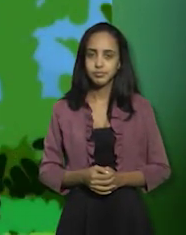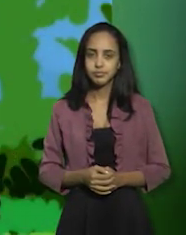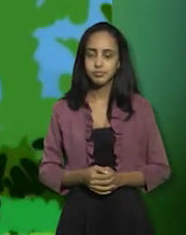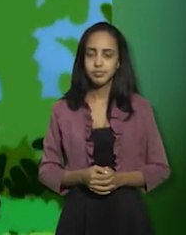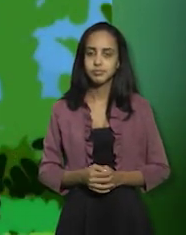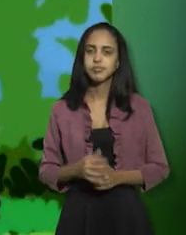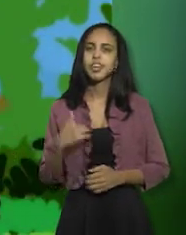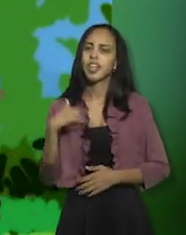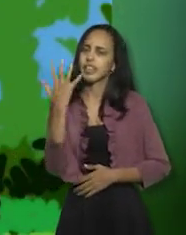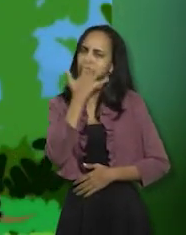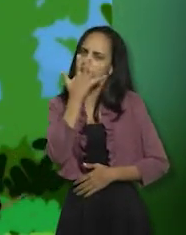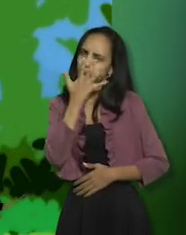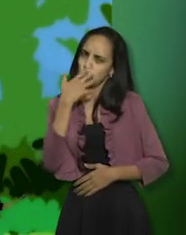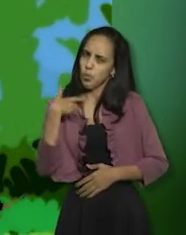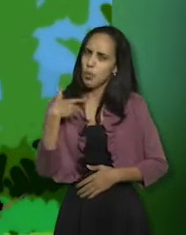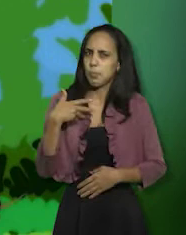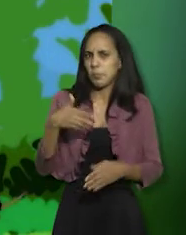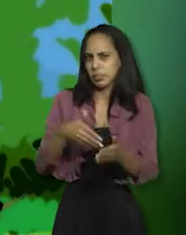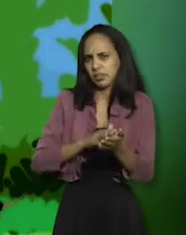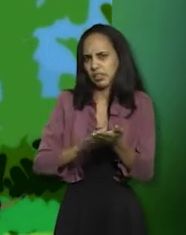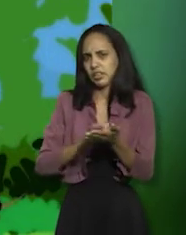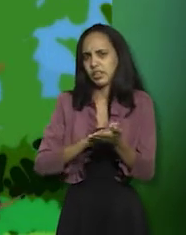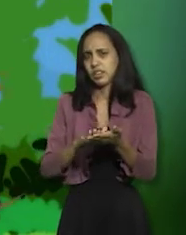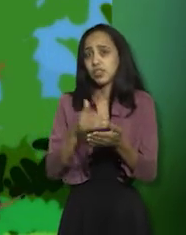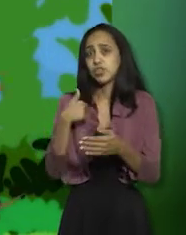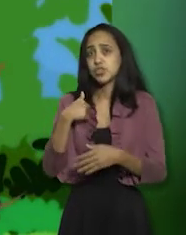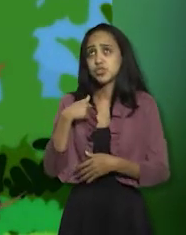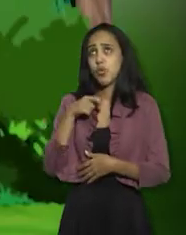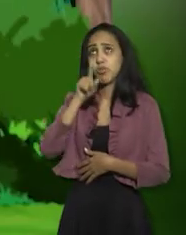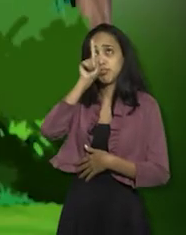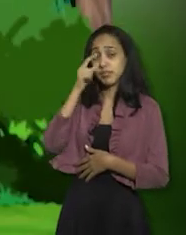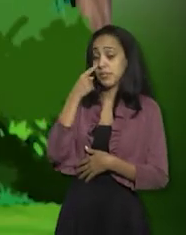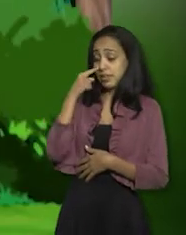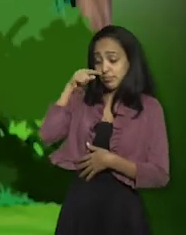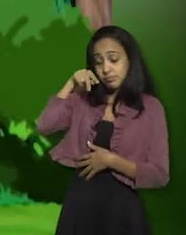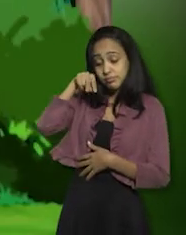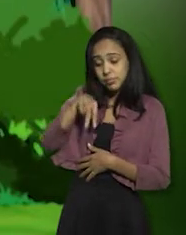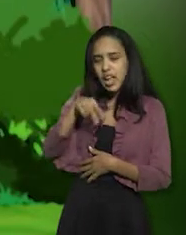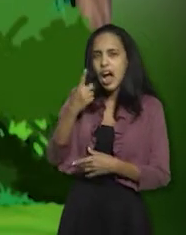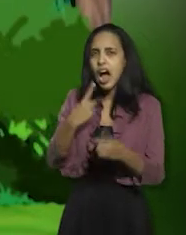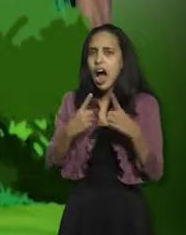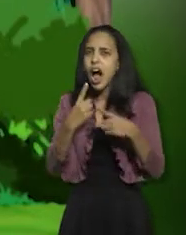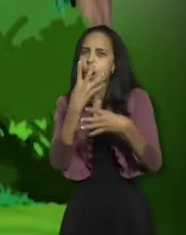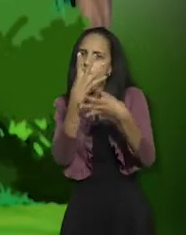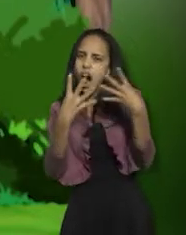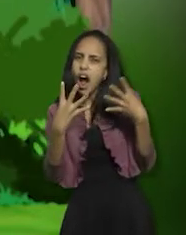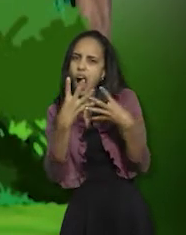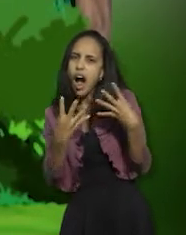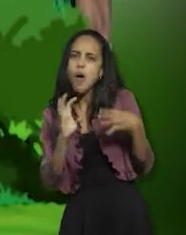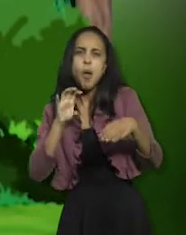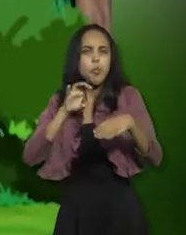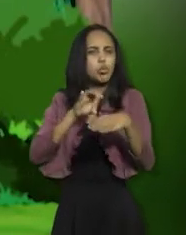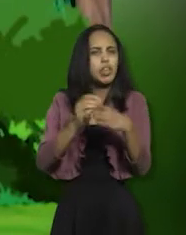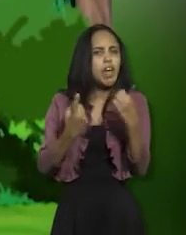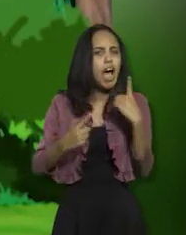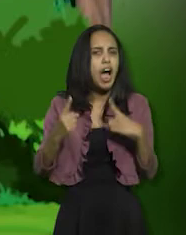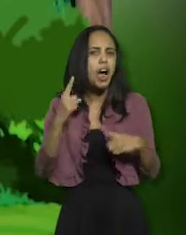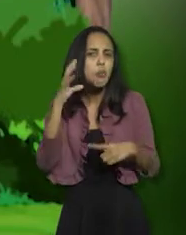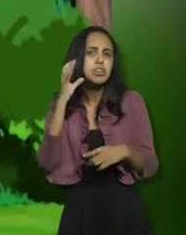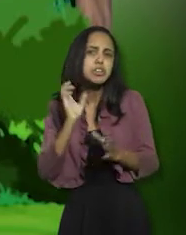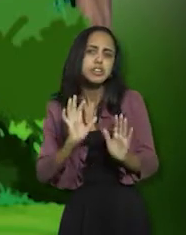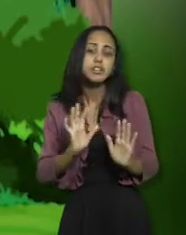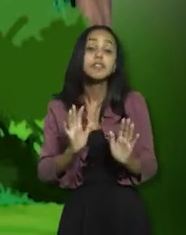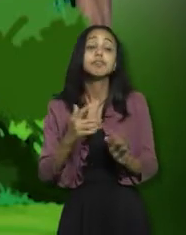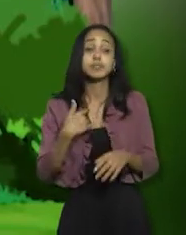Disculpe mi intromisión. Desde lo alto oí algo que no entendí sobre una jaula y unas mordidas. Sí,